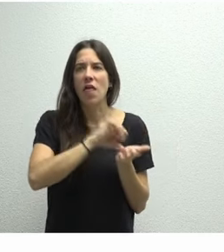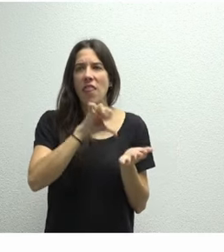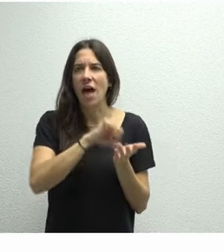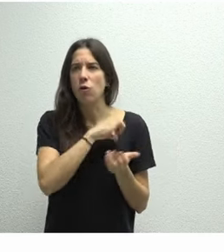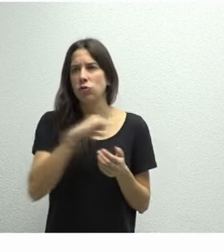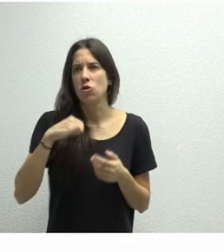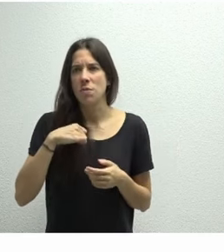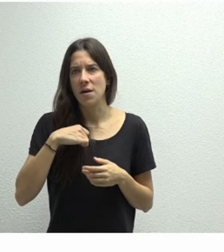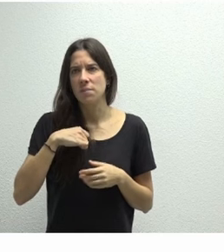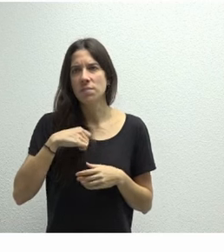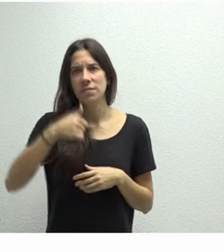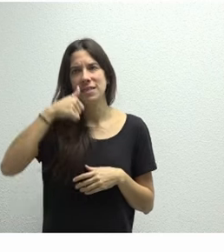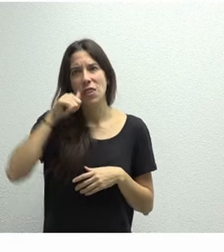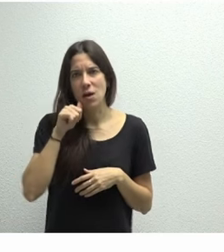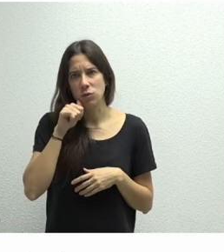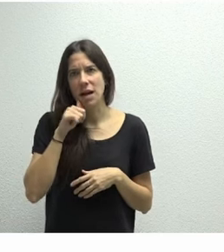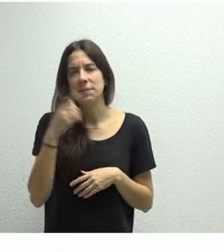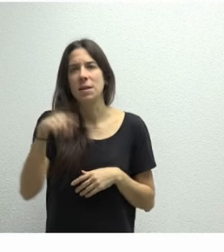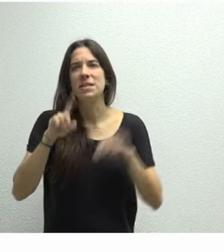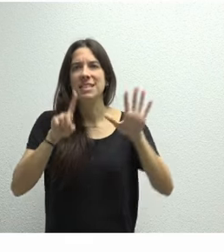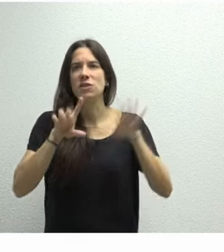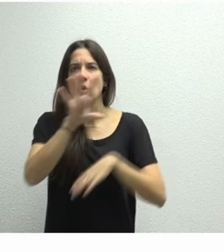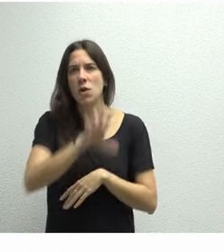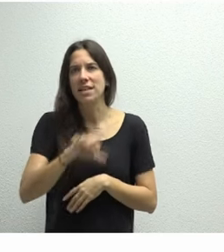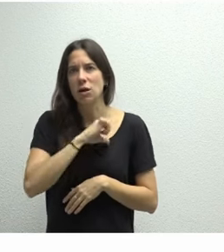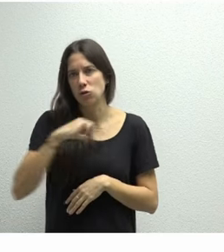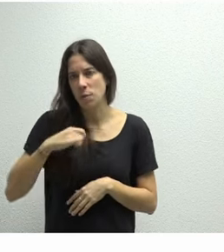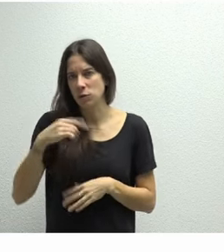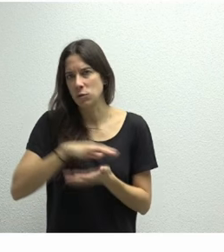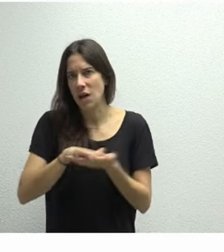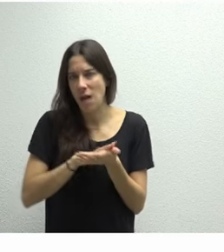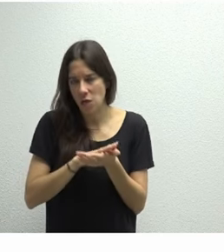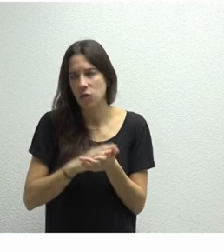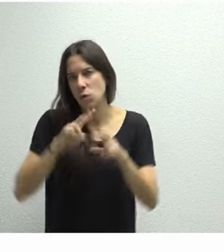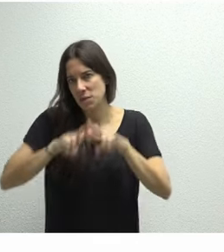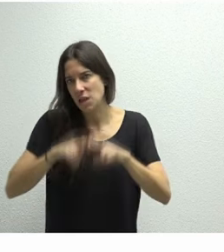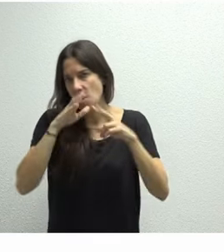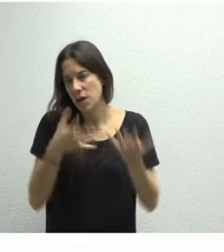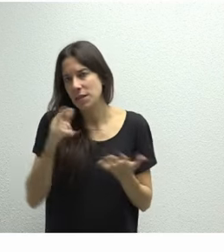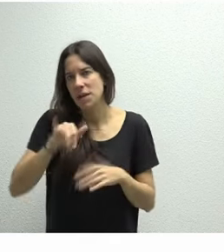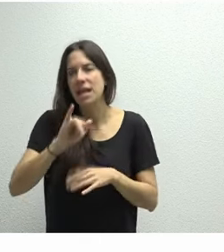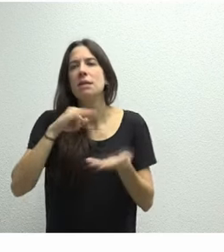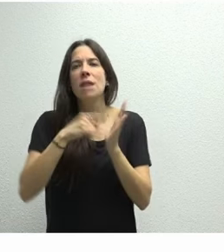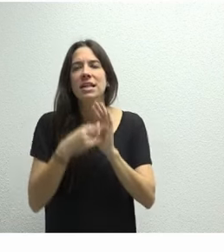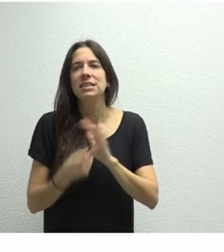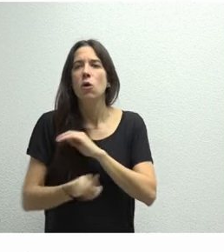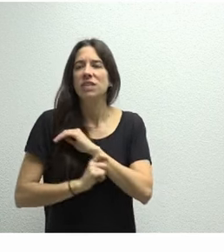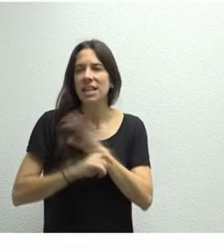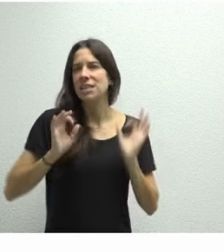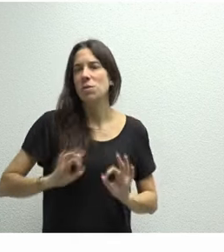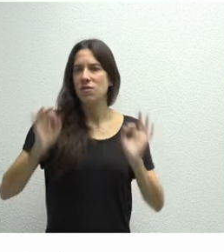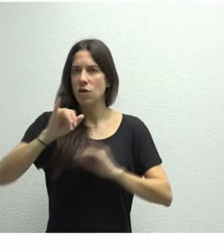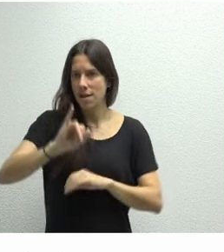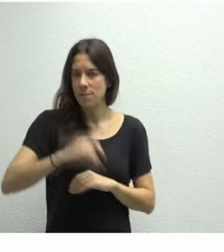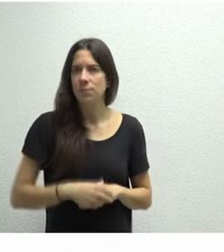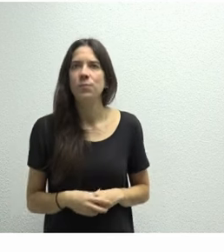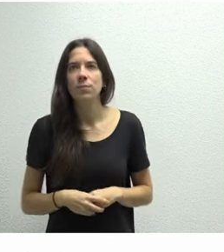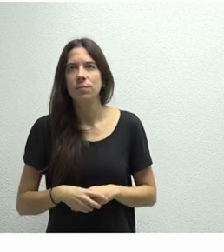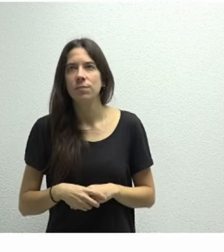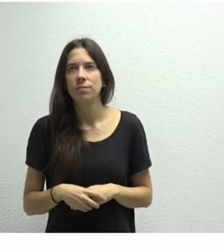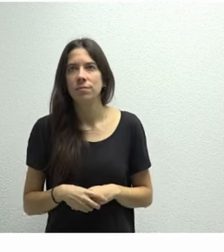seis comunidades que son las que hemos revisado ahora existen acciones específicas o planes específicos ehen